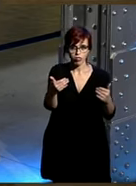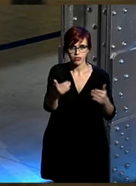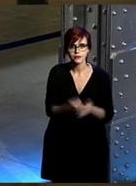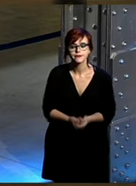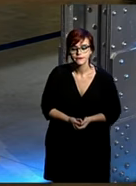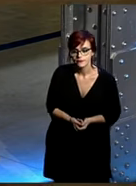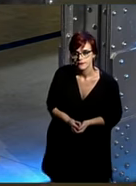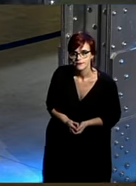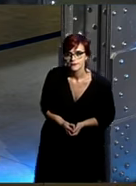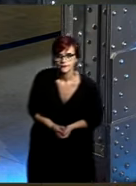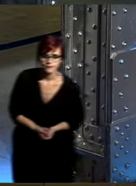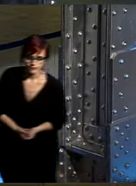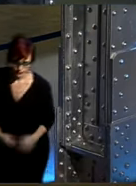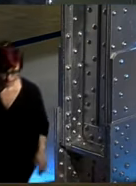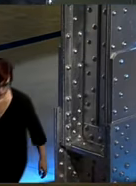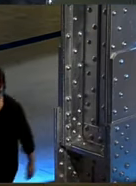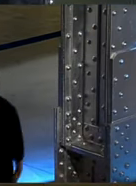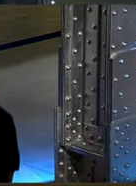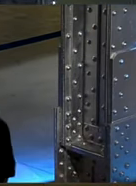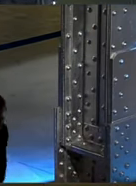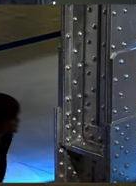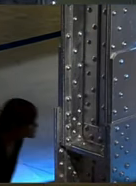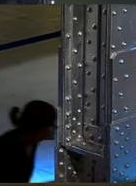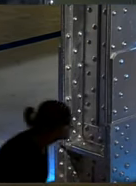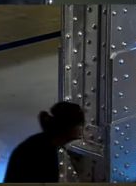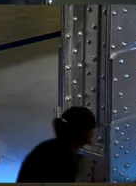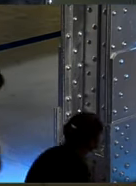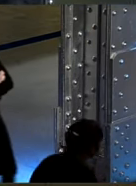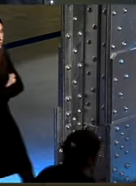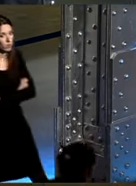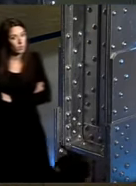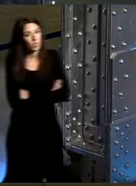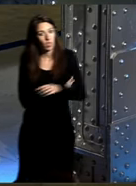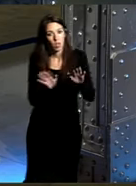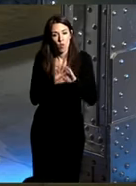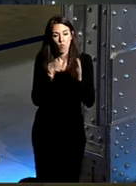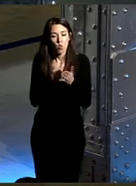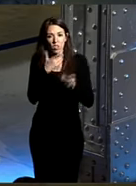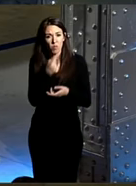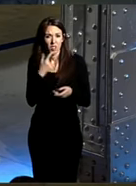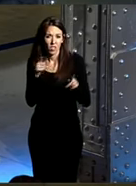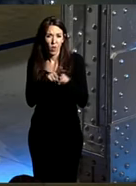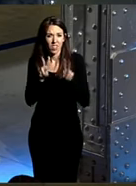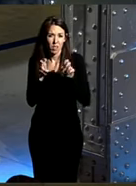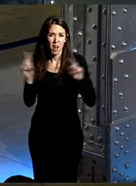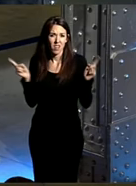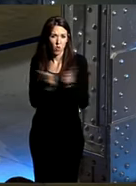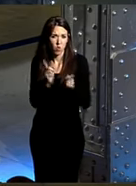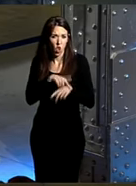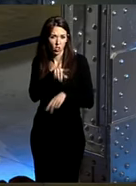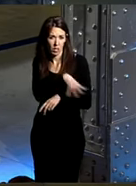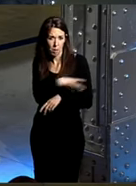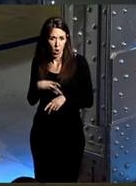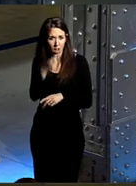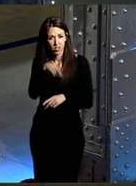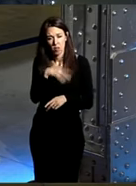gracias. Muchas gracias. De todas formas, yo creo que ese mundo simplista, que puede parecerlo, tiene mucho que ver con la reducción temporal, ¿no? y